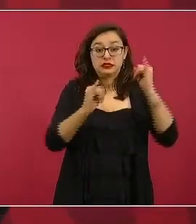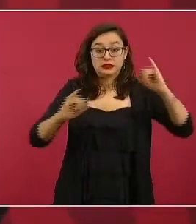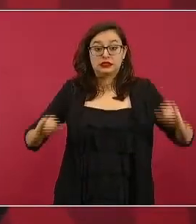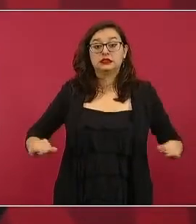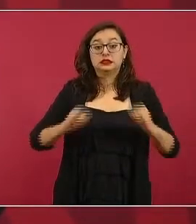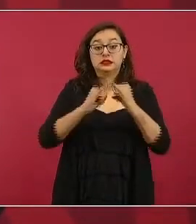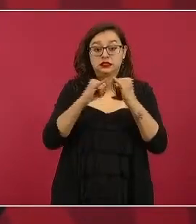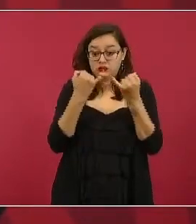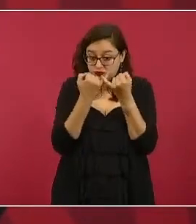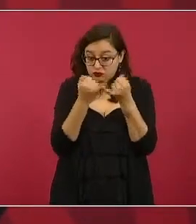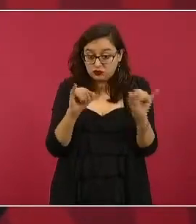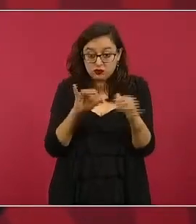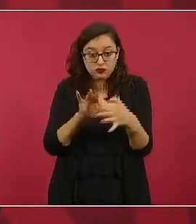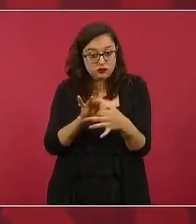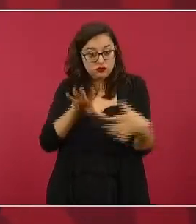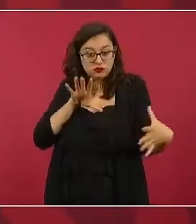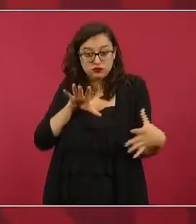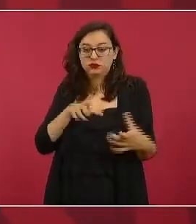ya